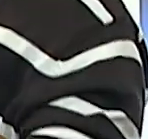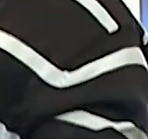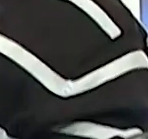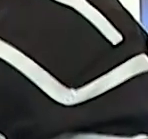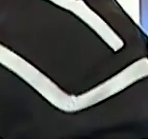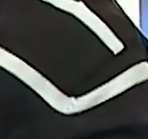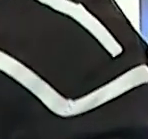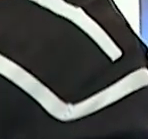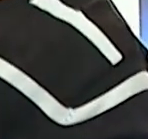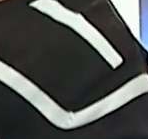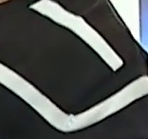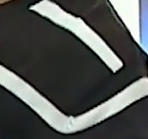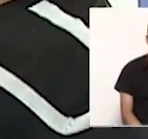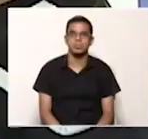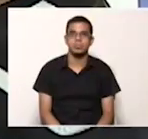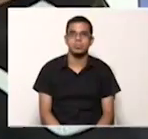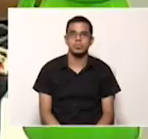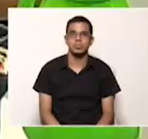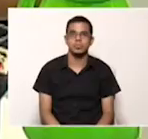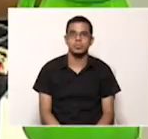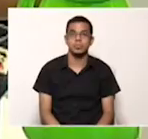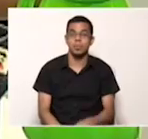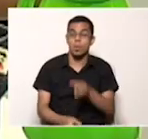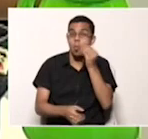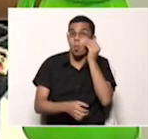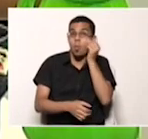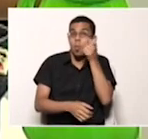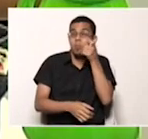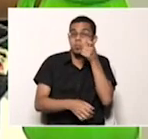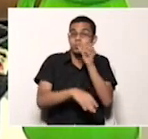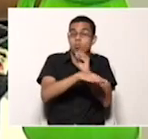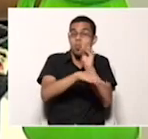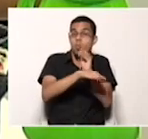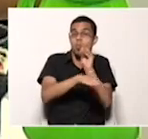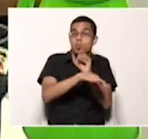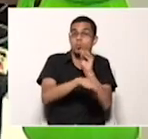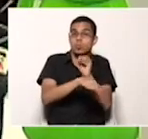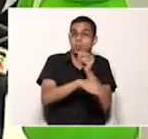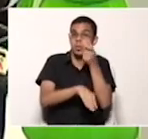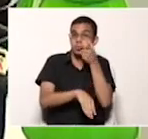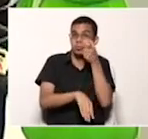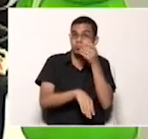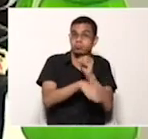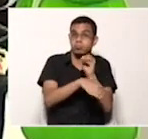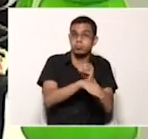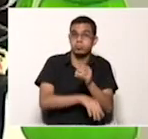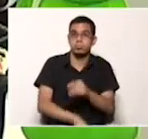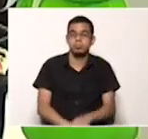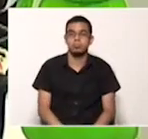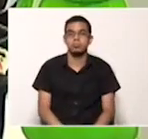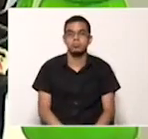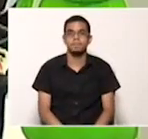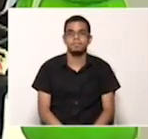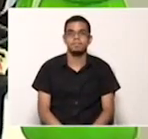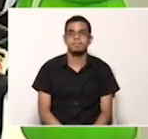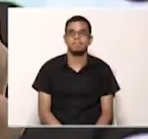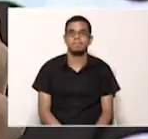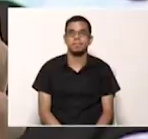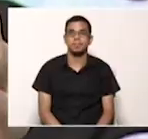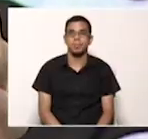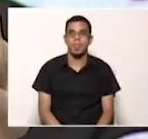Con mucho cuidado para... Con cuidado para que Ah, caramba. exista. Estoy parece-